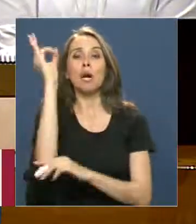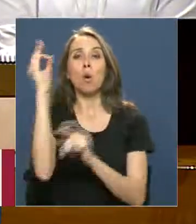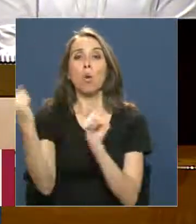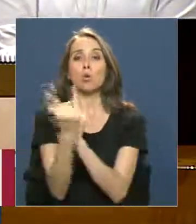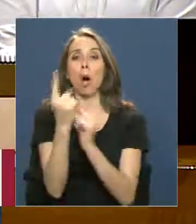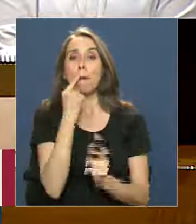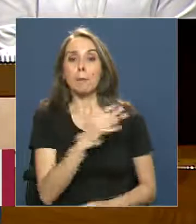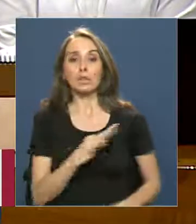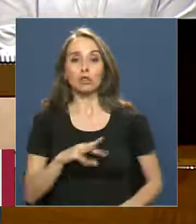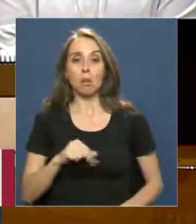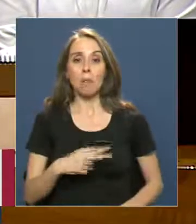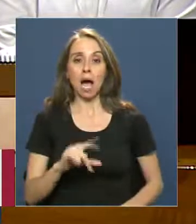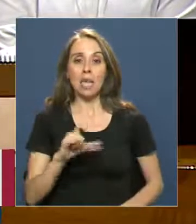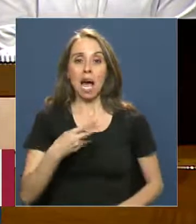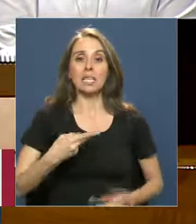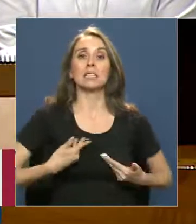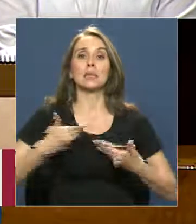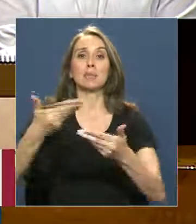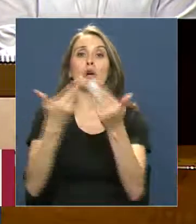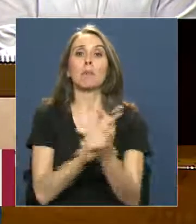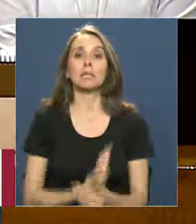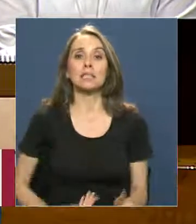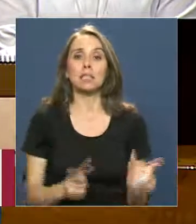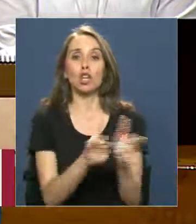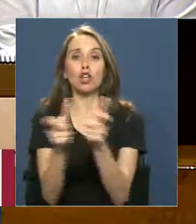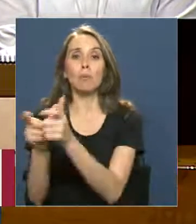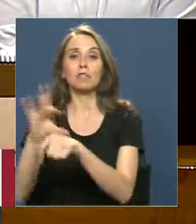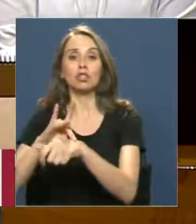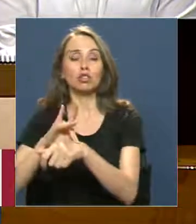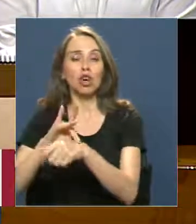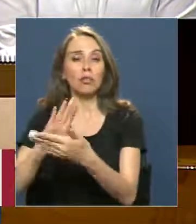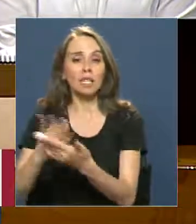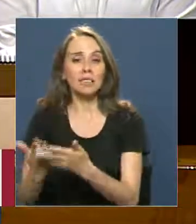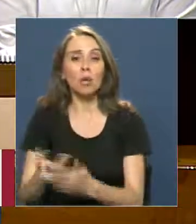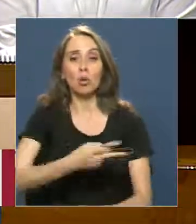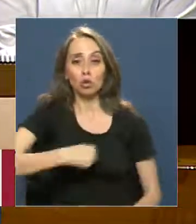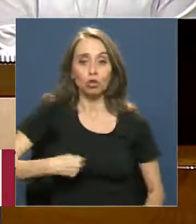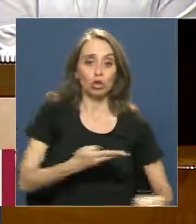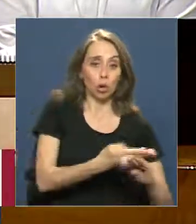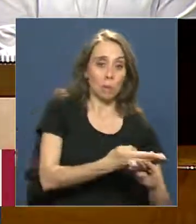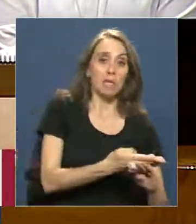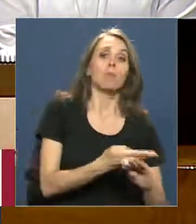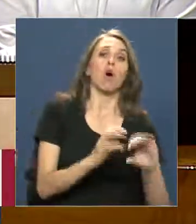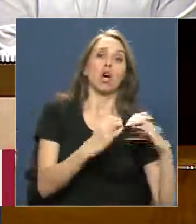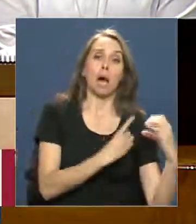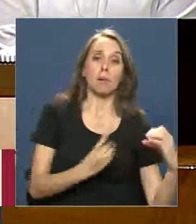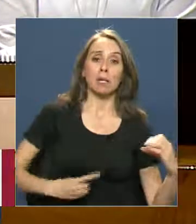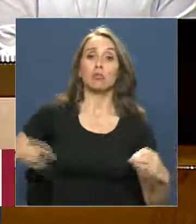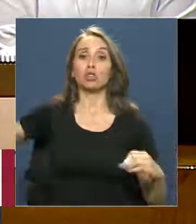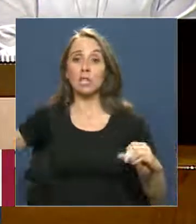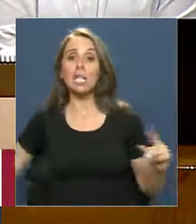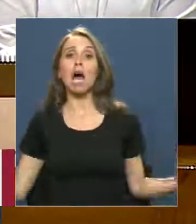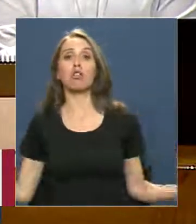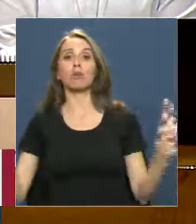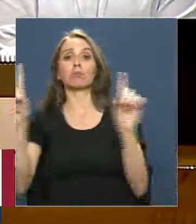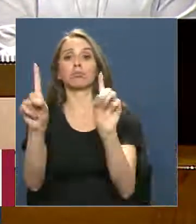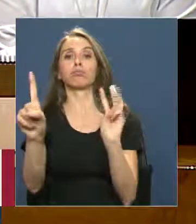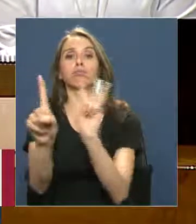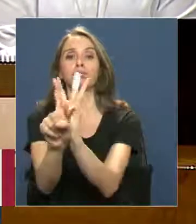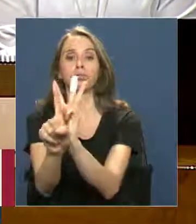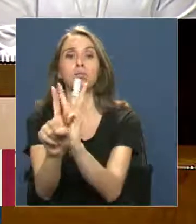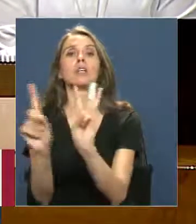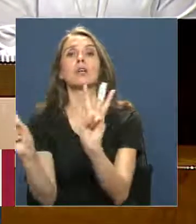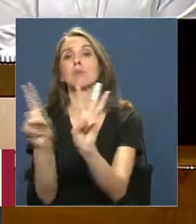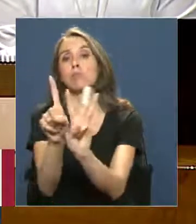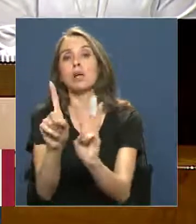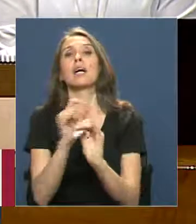al cual también han invitado a los presidentes de la Comisión de Salud, a solicitud nuestra, tanto de la Cámara como del Senado. Les informaremos de